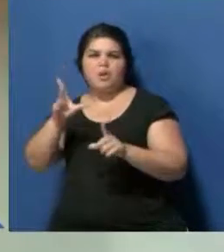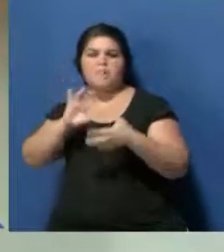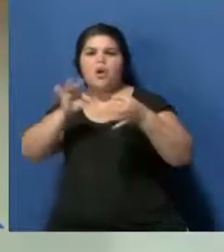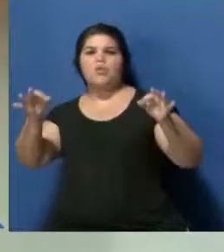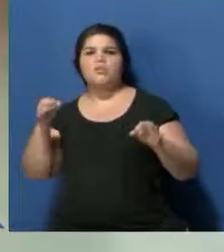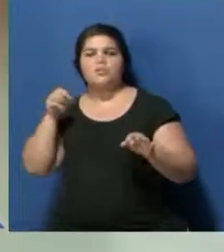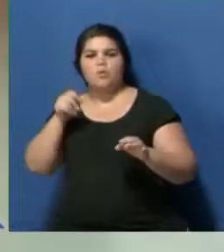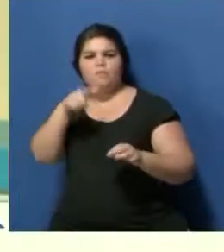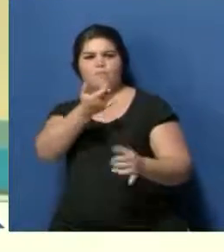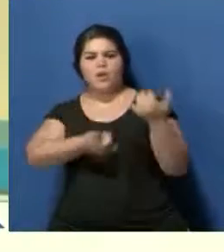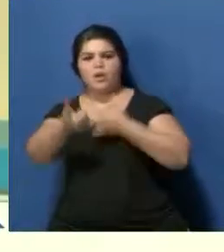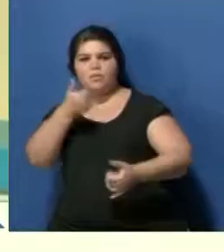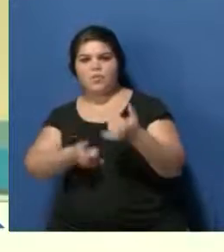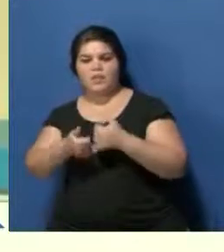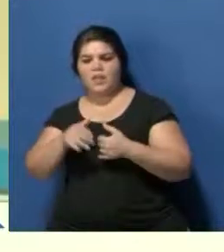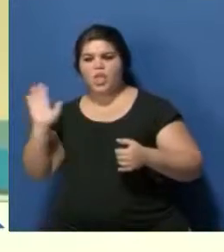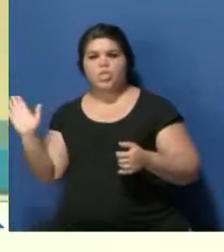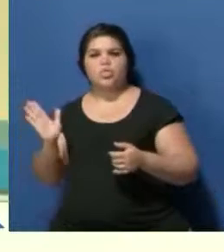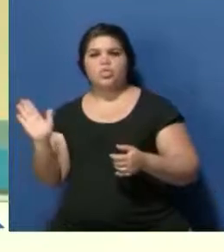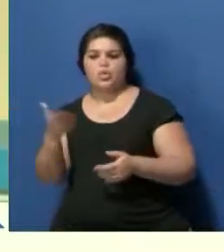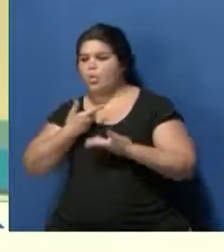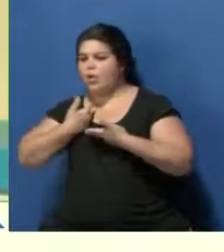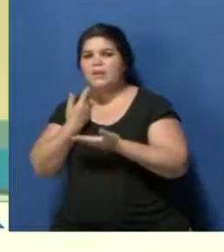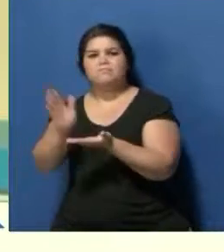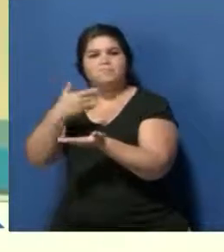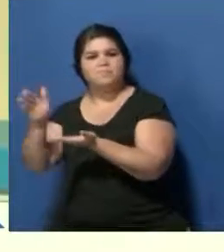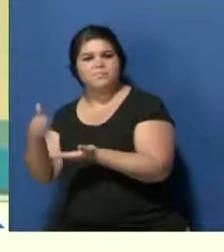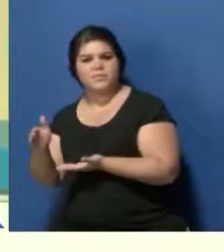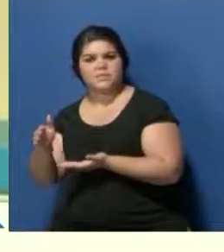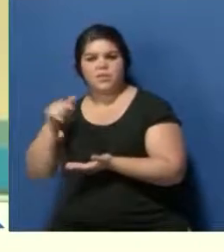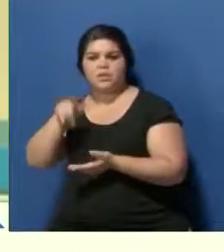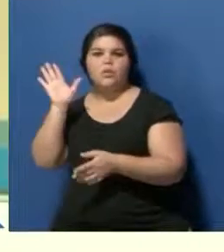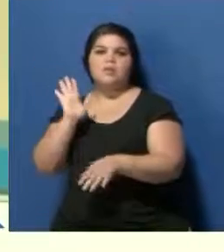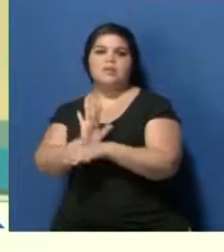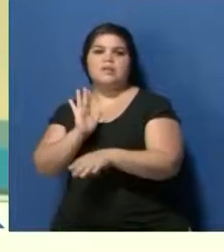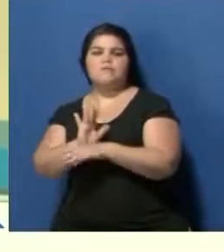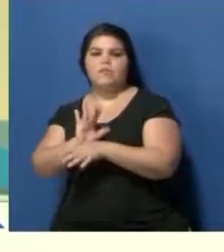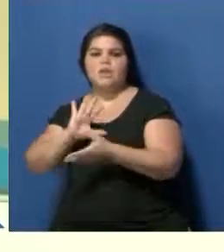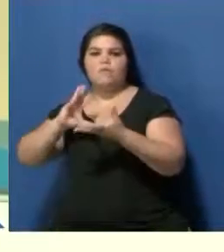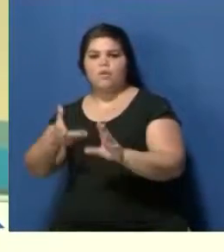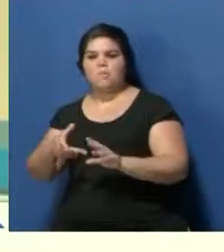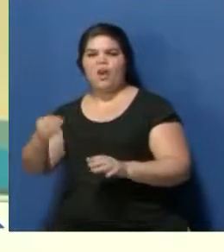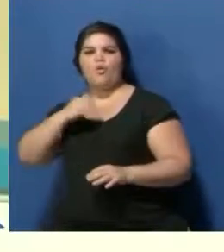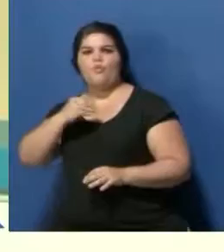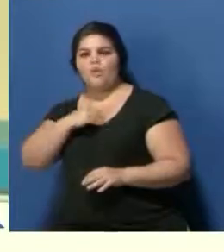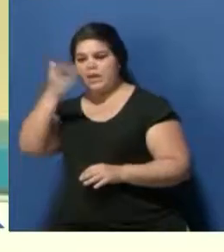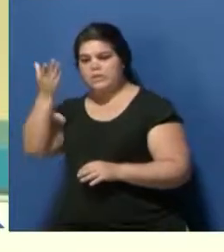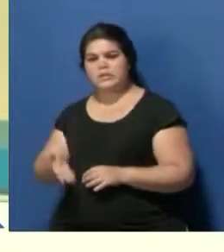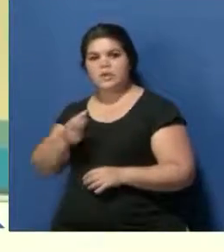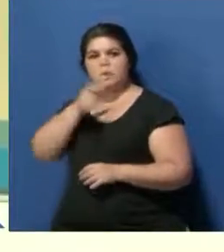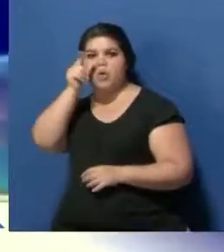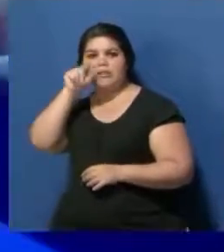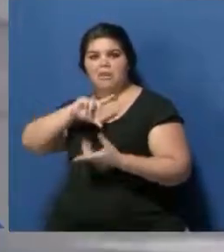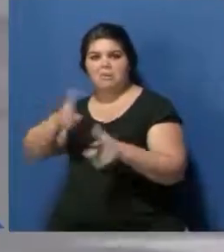una impugnación del conjunto del pueblo a todos los representantes políticos. O sea, se deja de creer en todos. Un joven